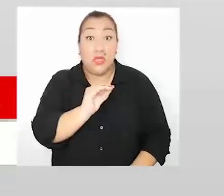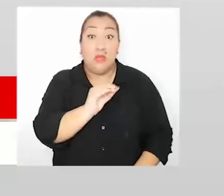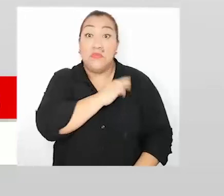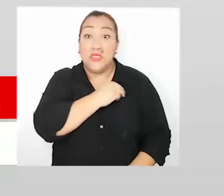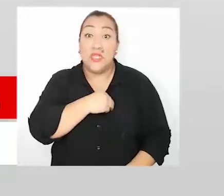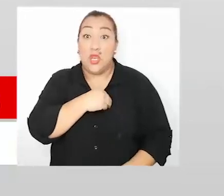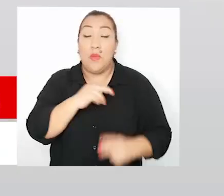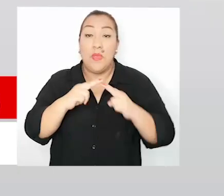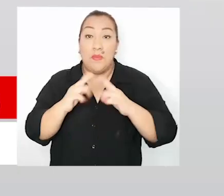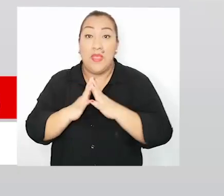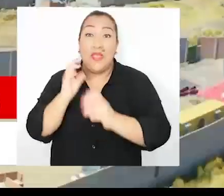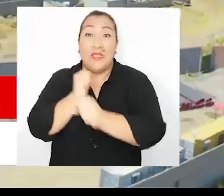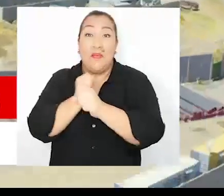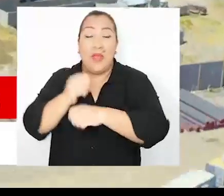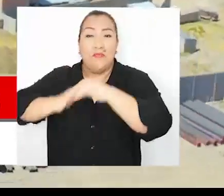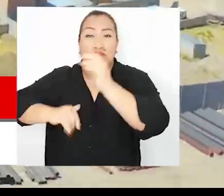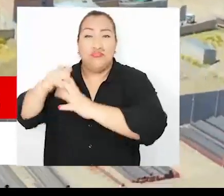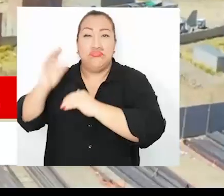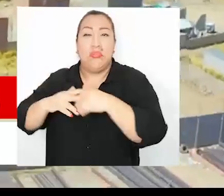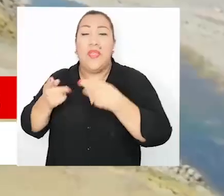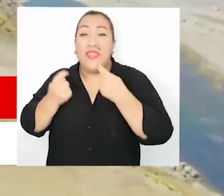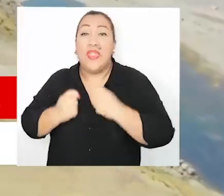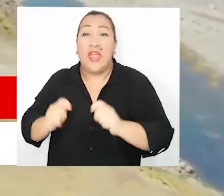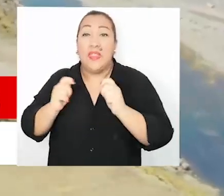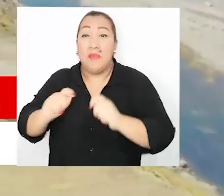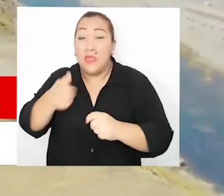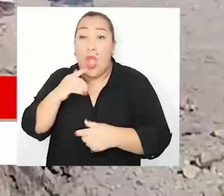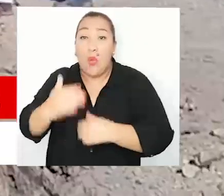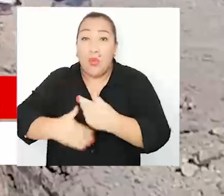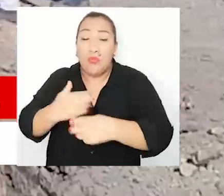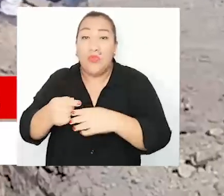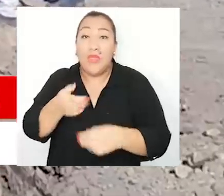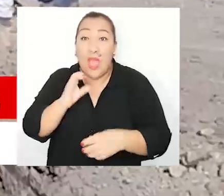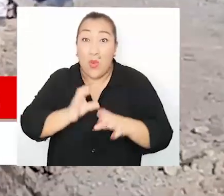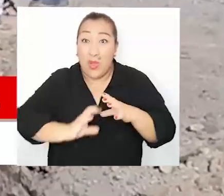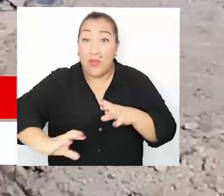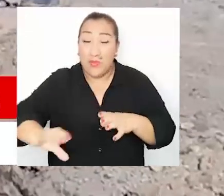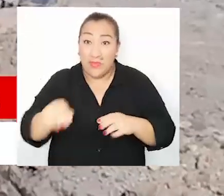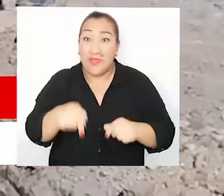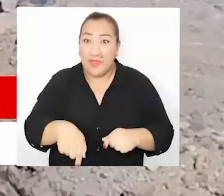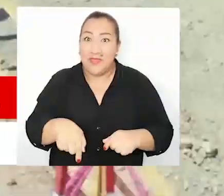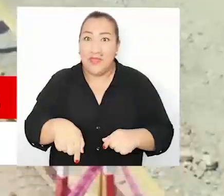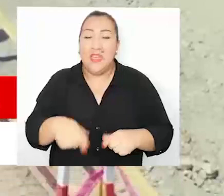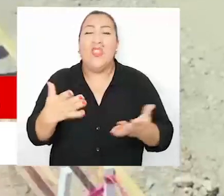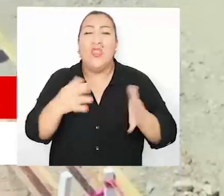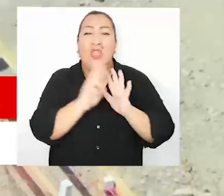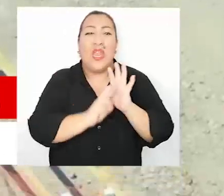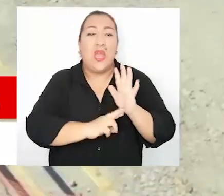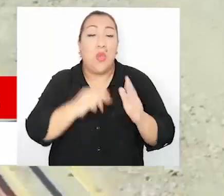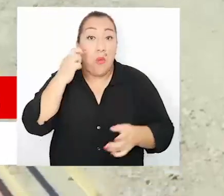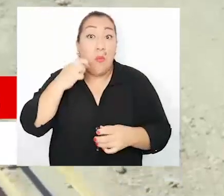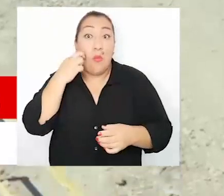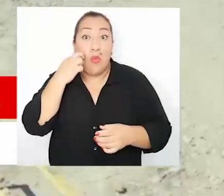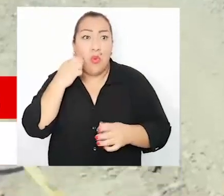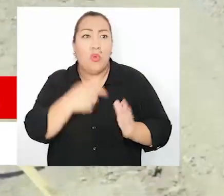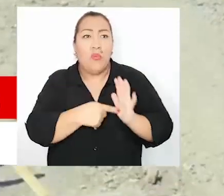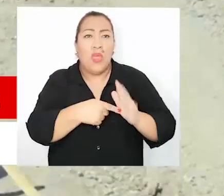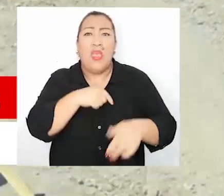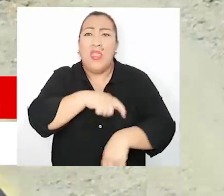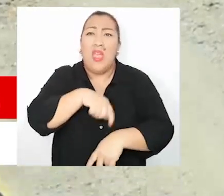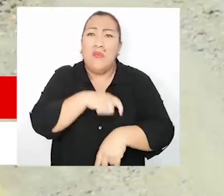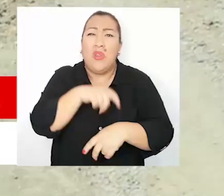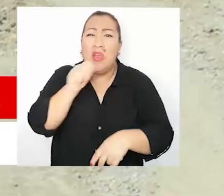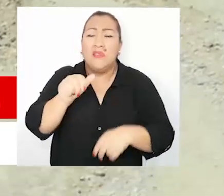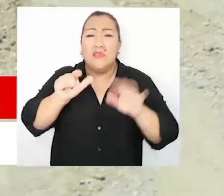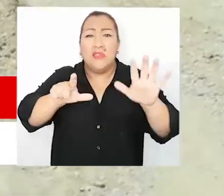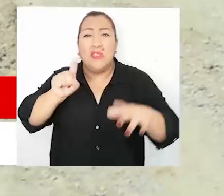Alertamos al Ministerio de Vivienda que las obras en el sistema de tratamiento de aguas residuales de la cuenca del lago Titicaca en la región Puno